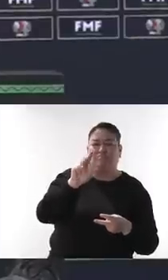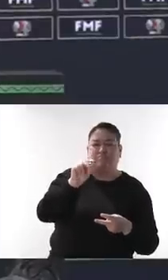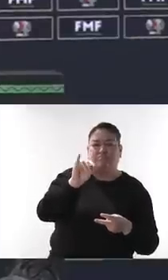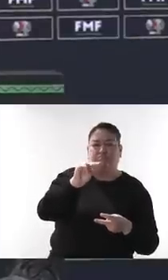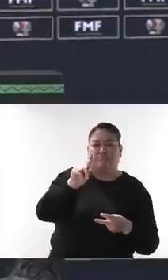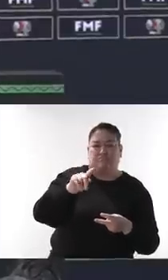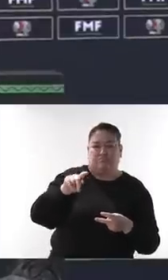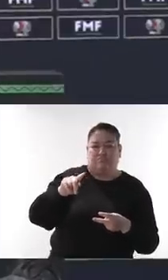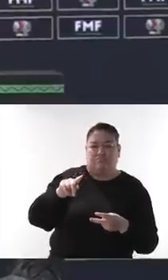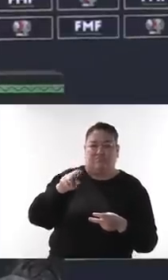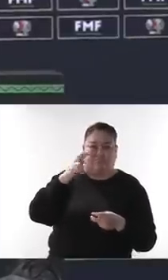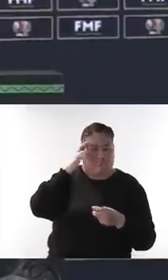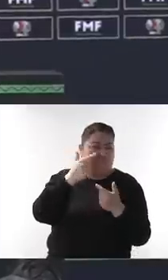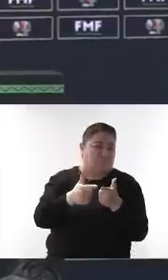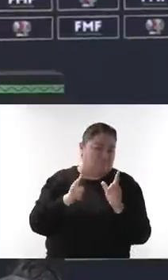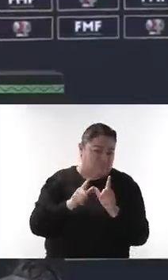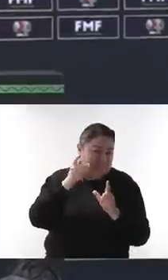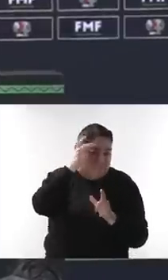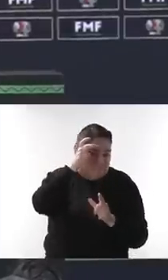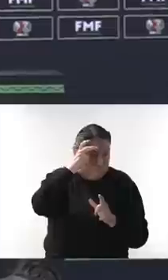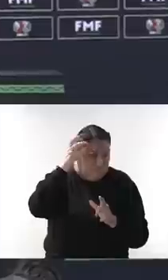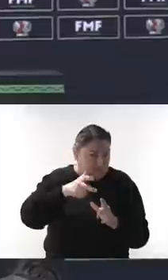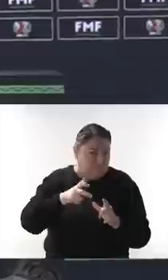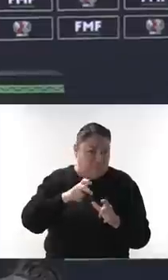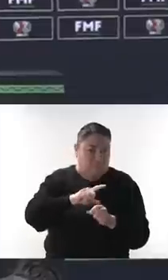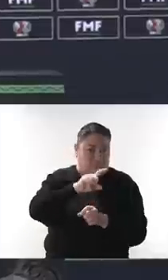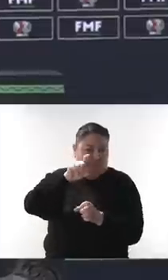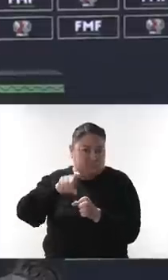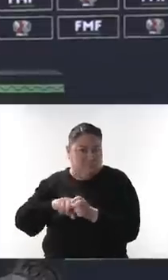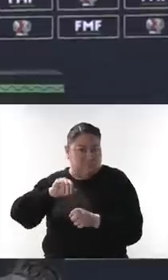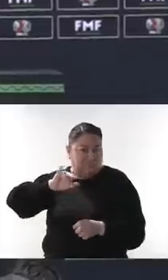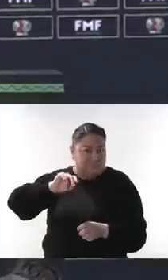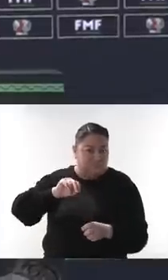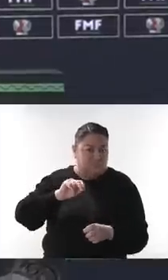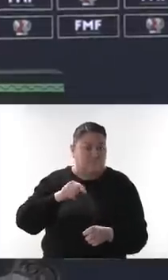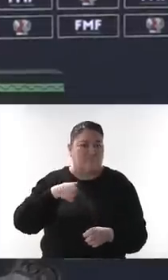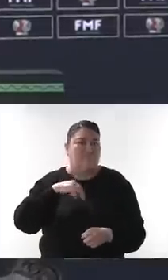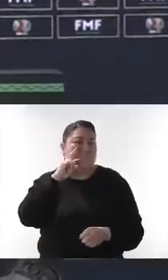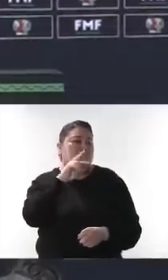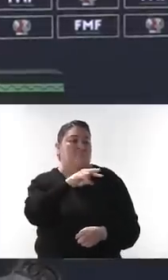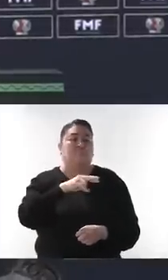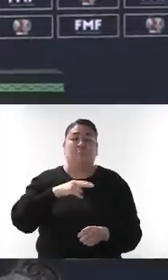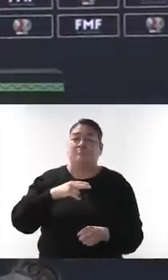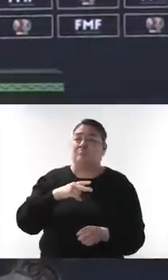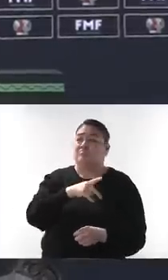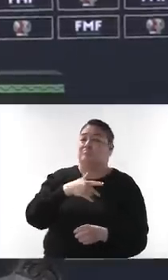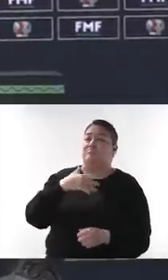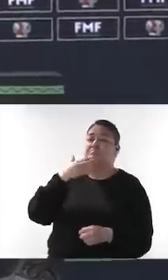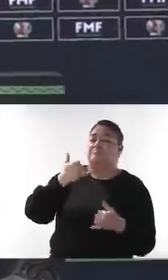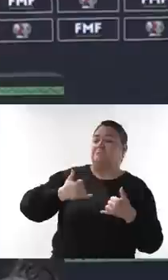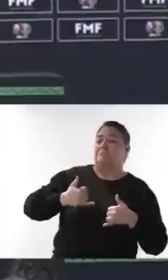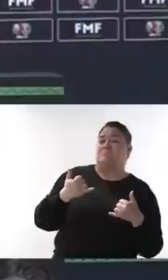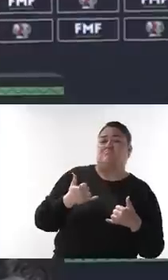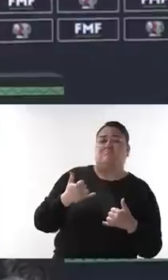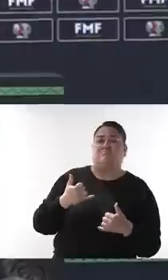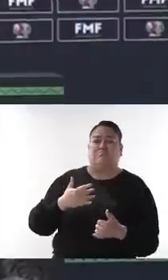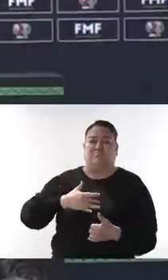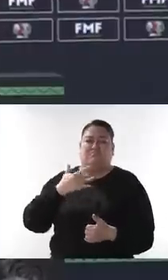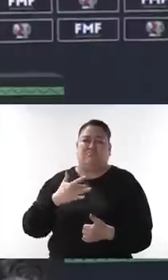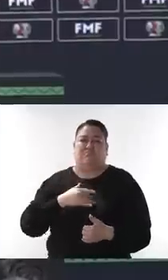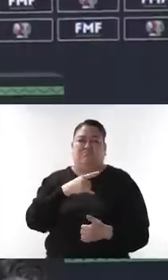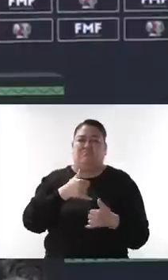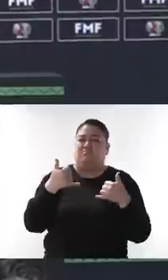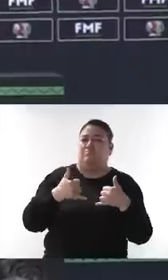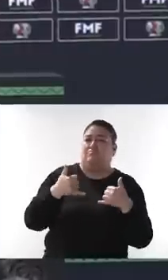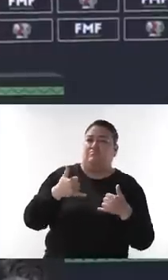como Grupo Pachuca, ¿qué tanto pesa? Porque todos lo vemos como el gran contestatario, como el gran rebelde en el